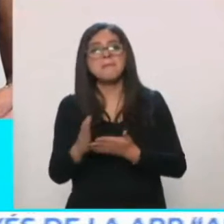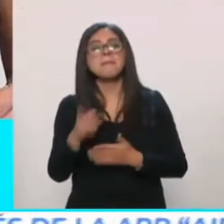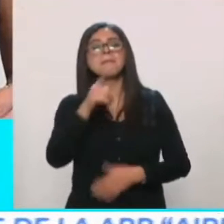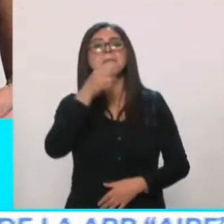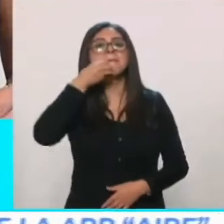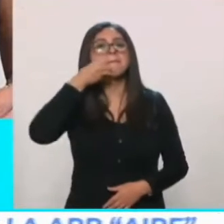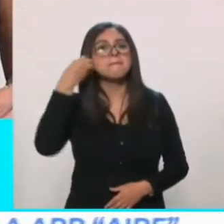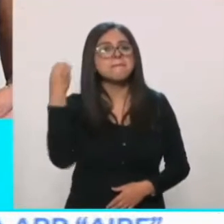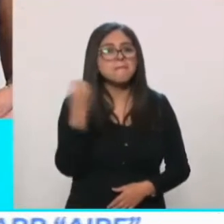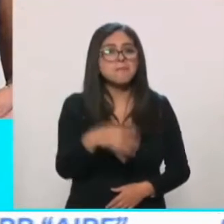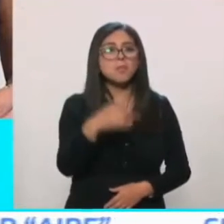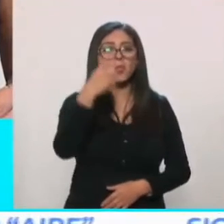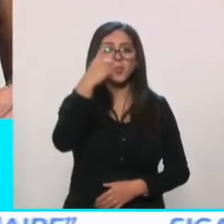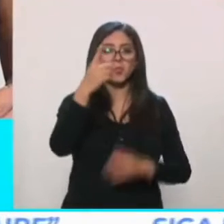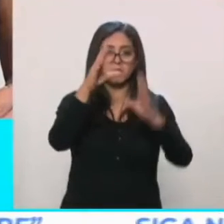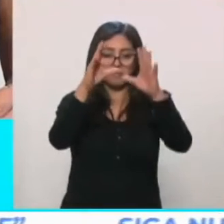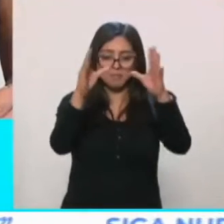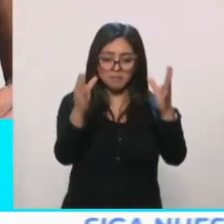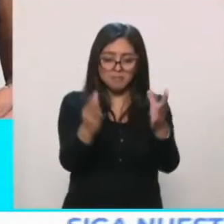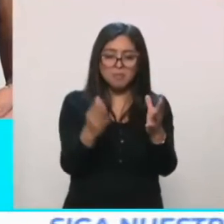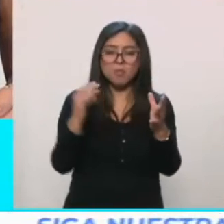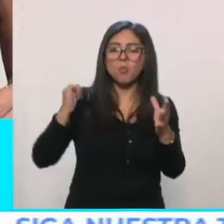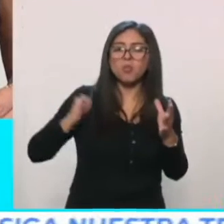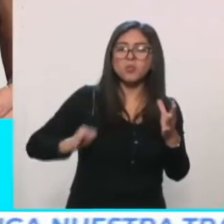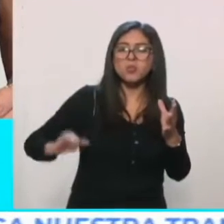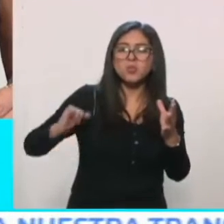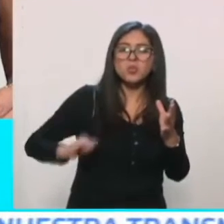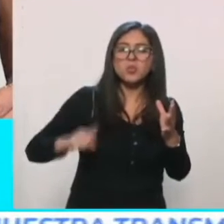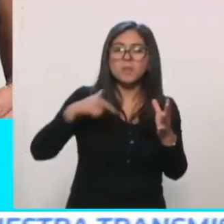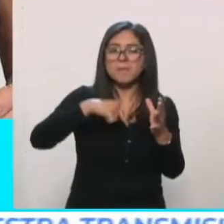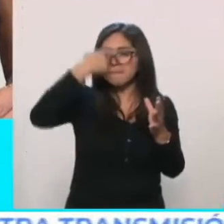una pieza muy antigua para México, pero muy